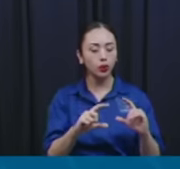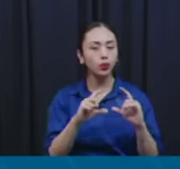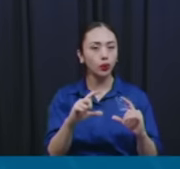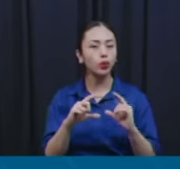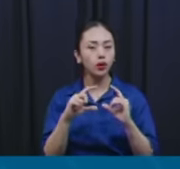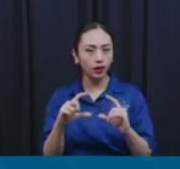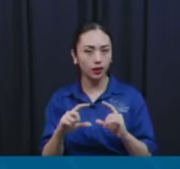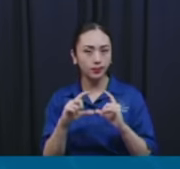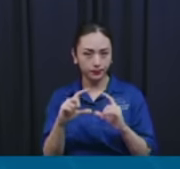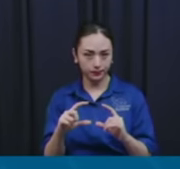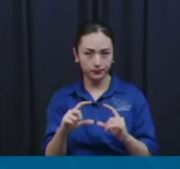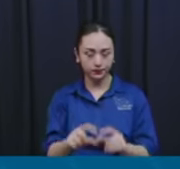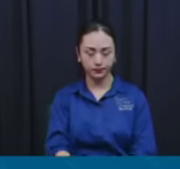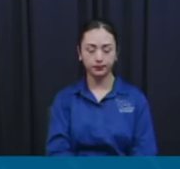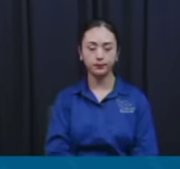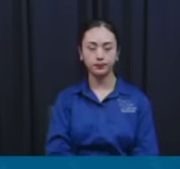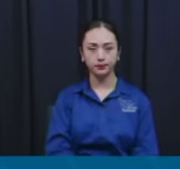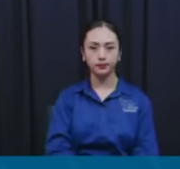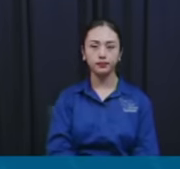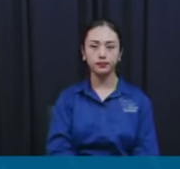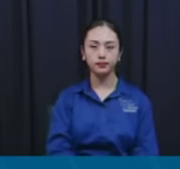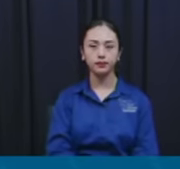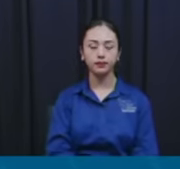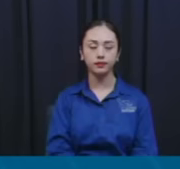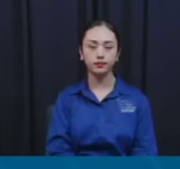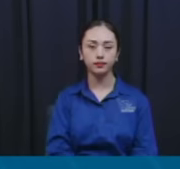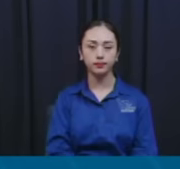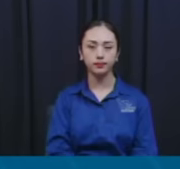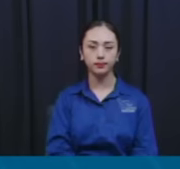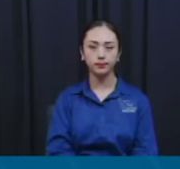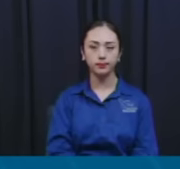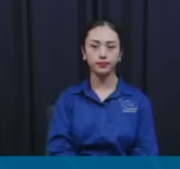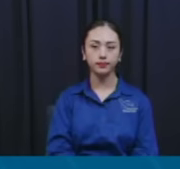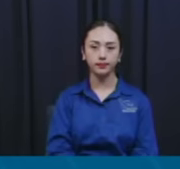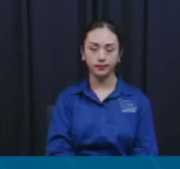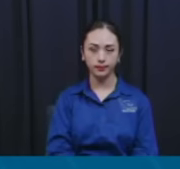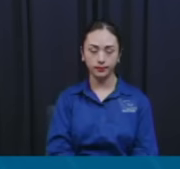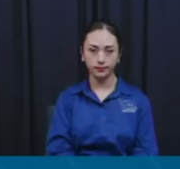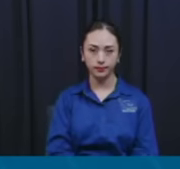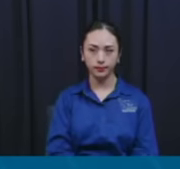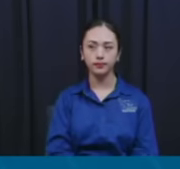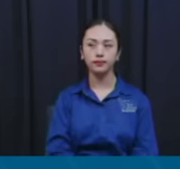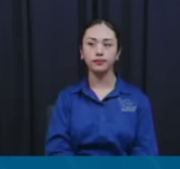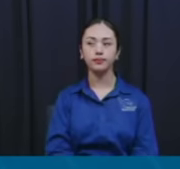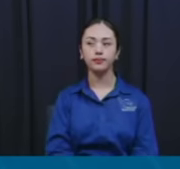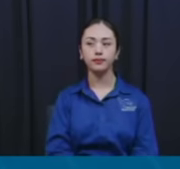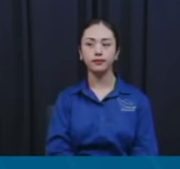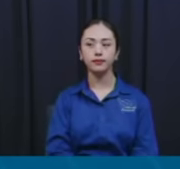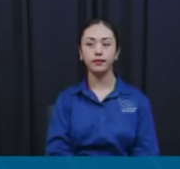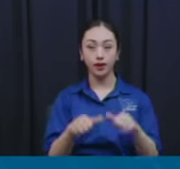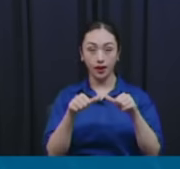la vida vaya solo para que digamos que avanzamos un versículo